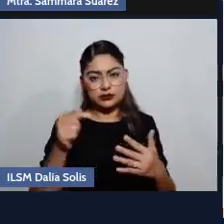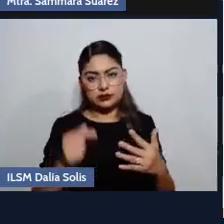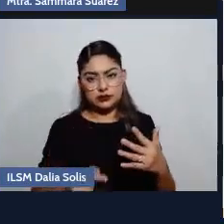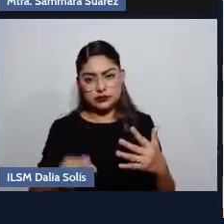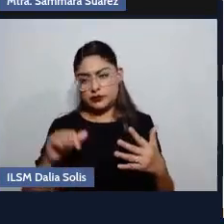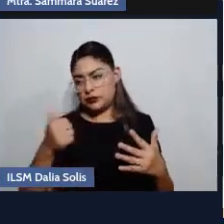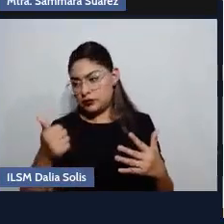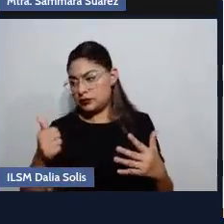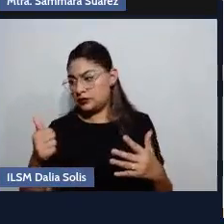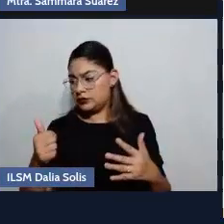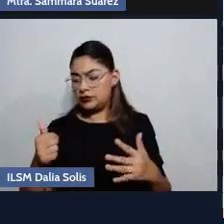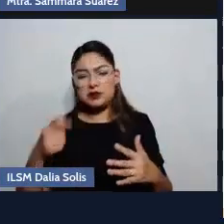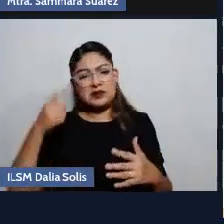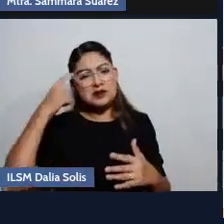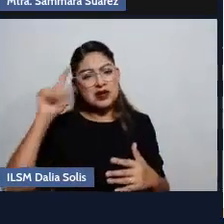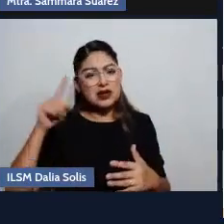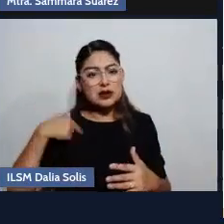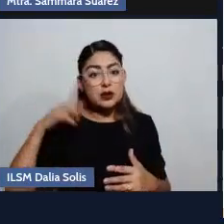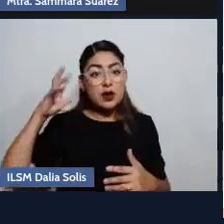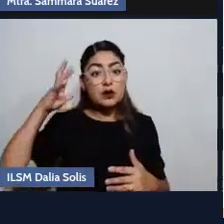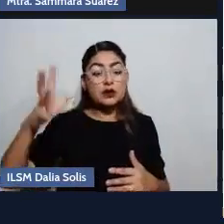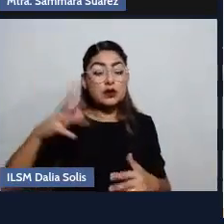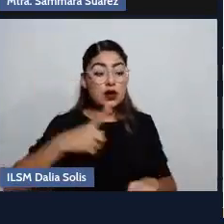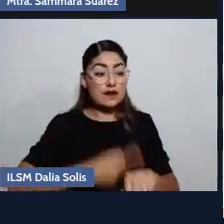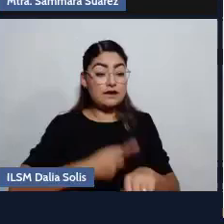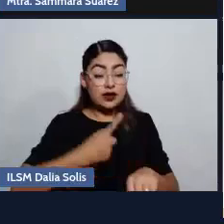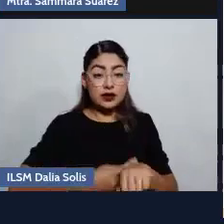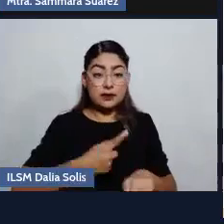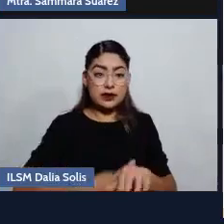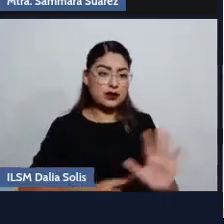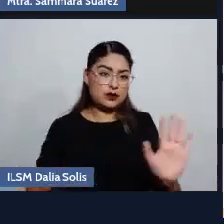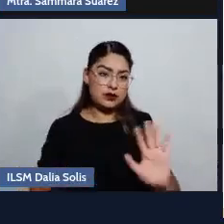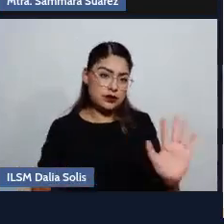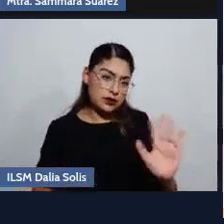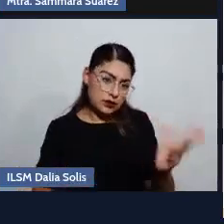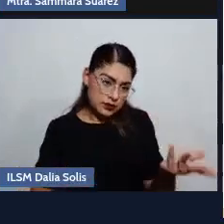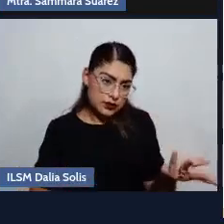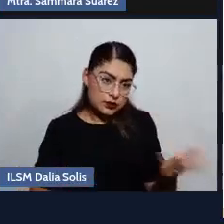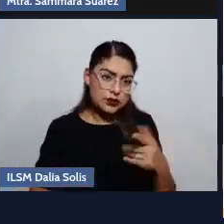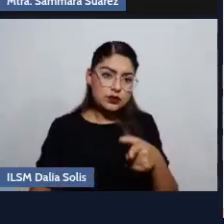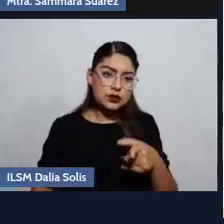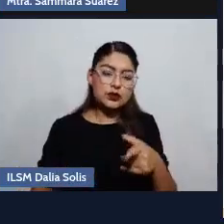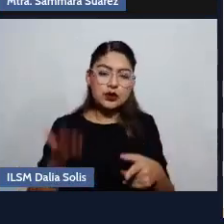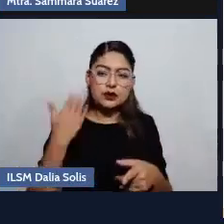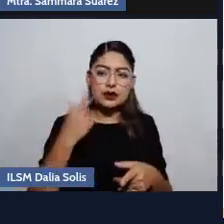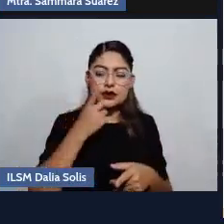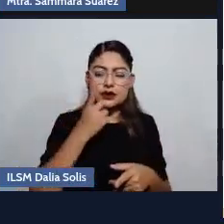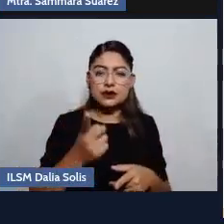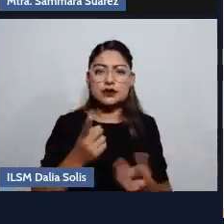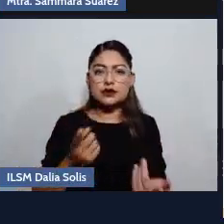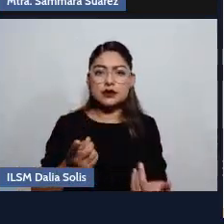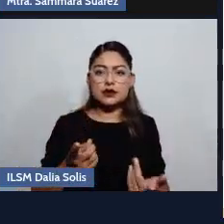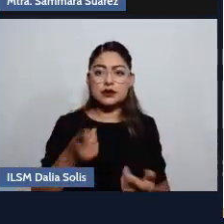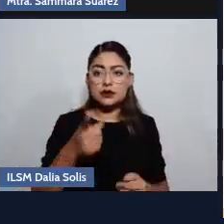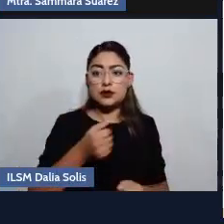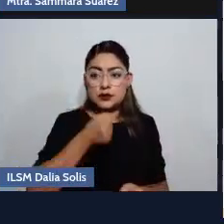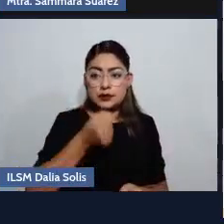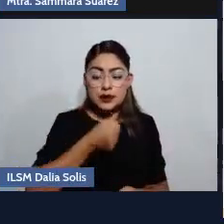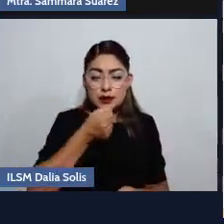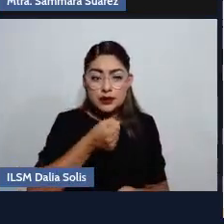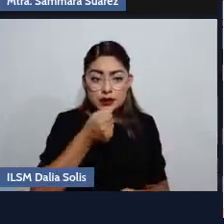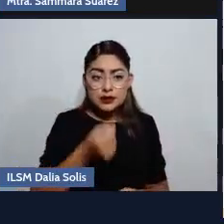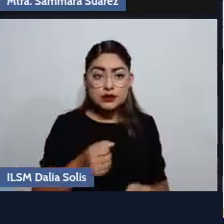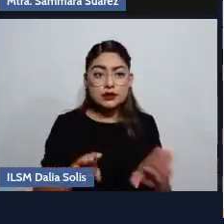futuro no padezcamos, ¿no? Ya como tú decías, dentro de nuestra vejez, llegar lo más